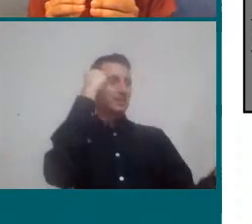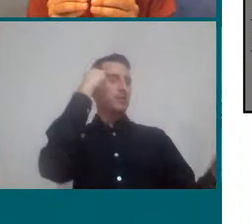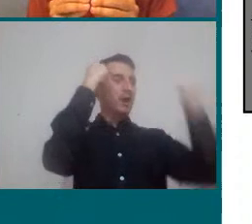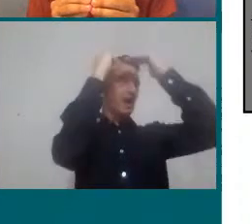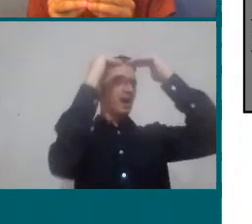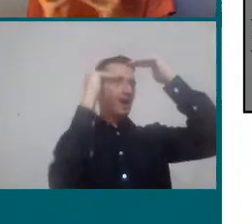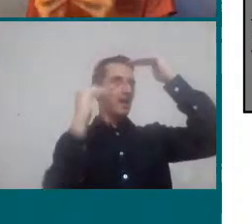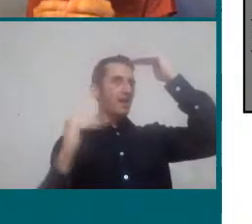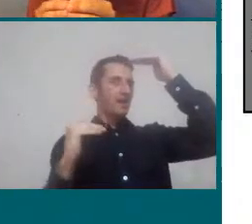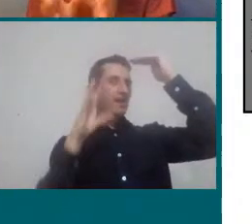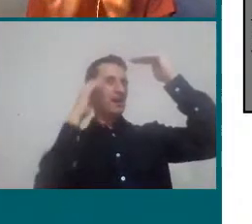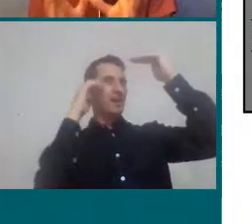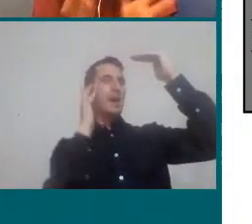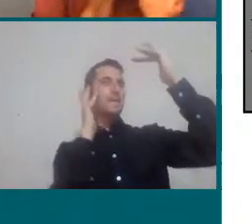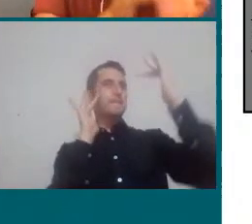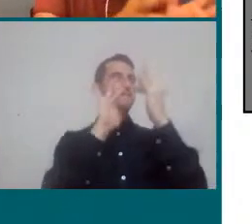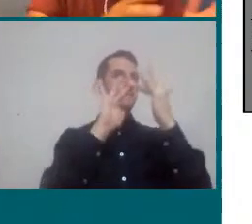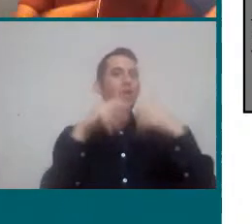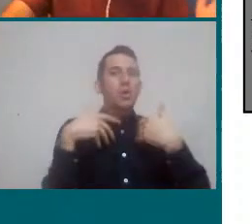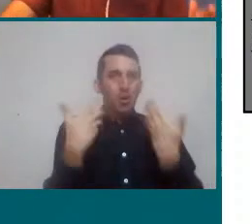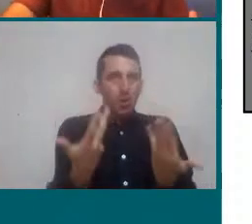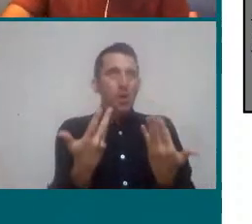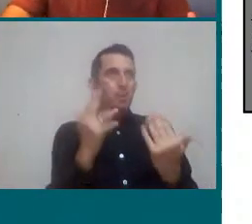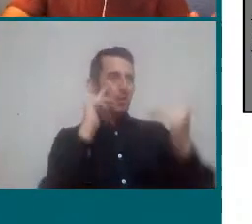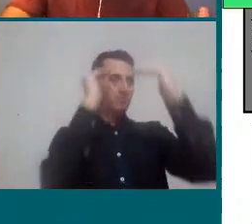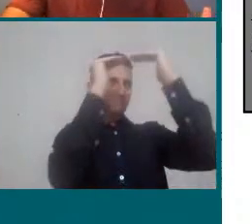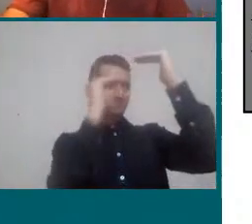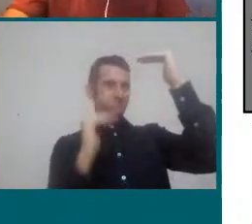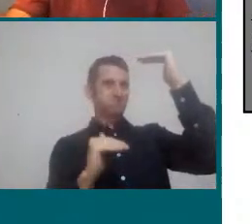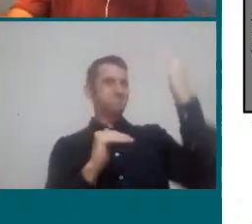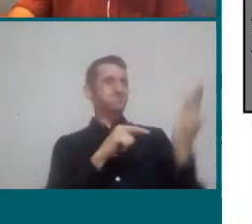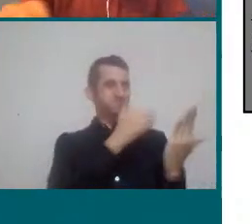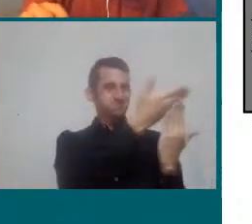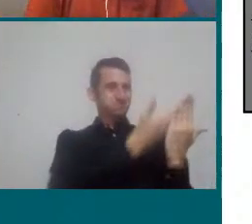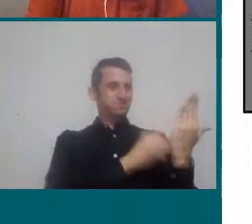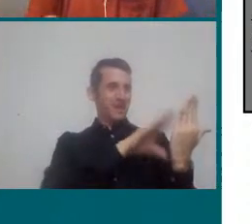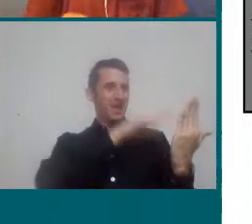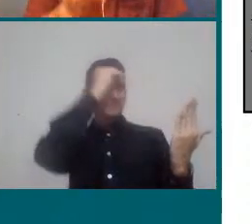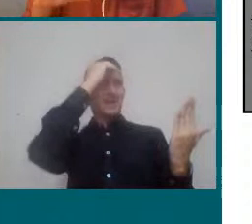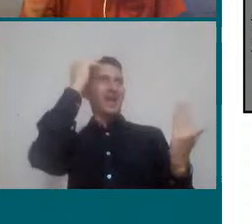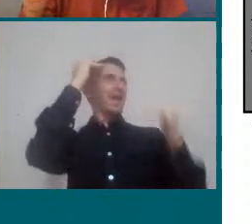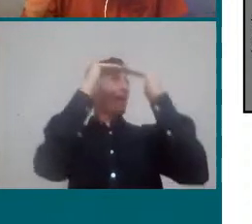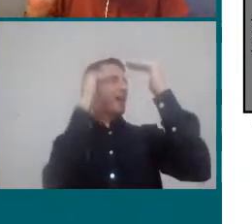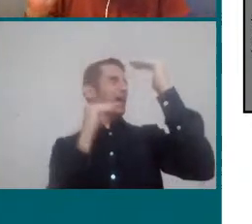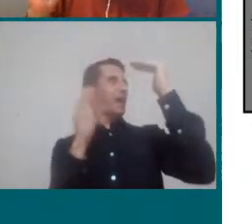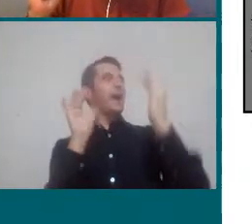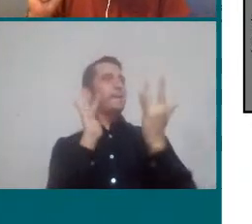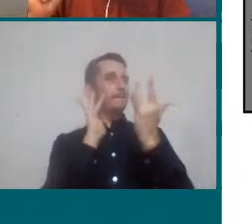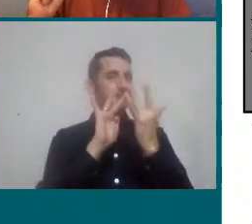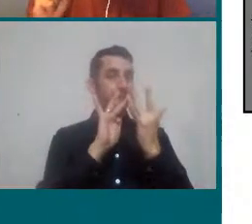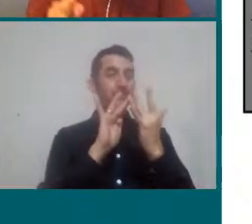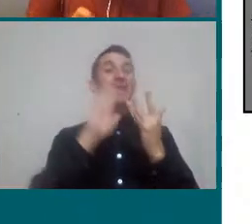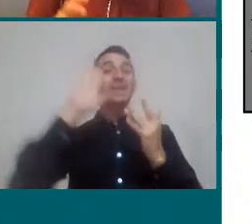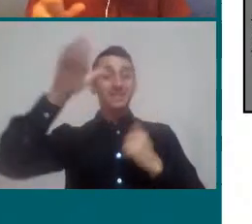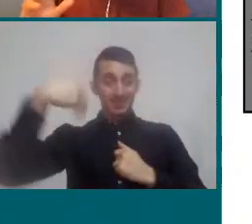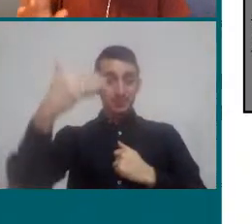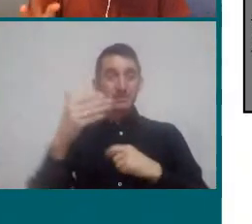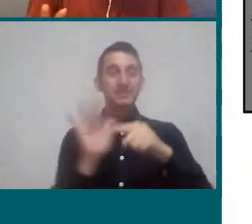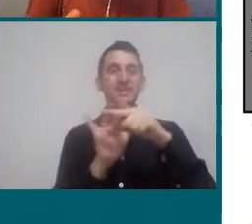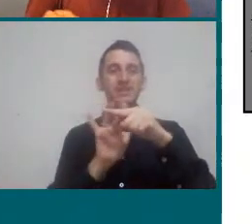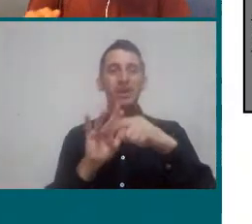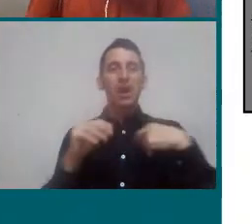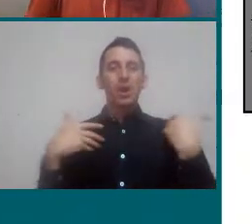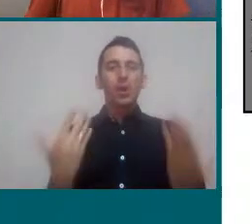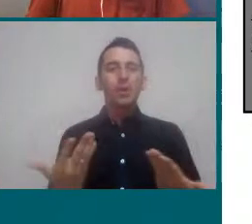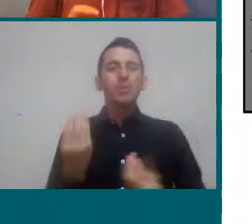plantas, ¿vale? De tu entorno en función de la categorización que has aprendido en el libro de texto. Luego tenemos aplicar, ¿vale? En el que lo que